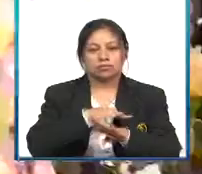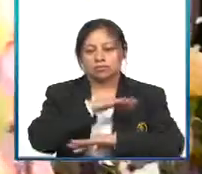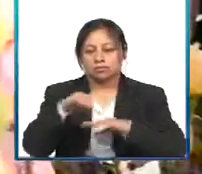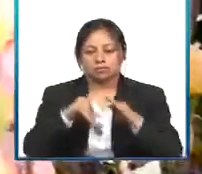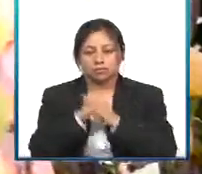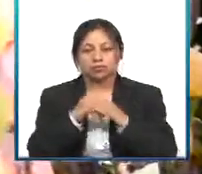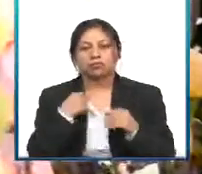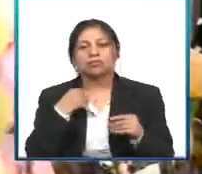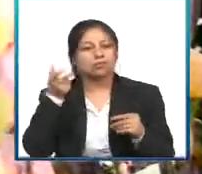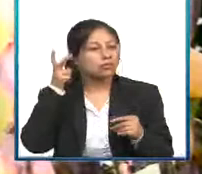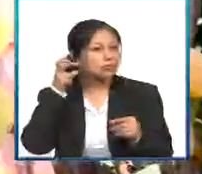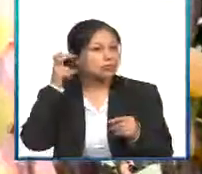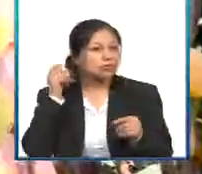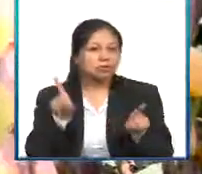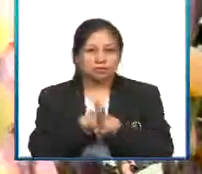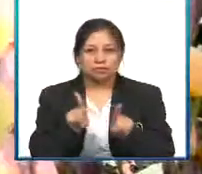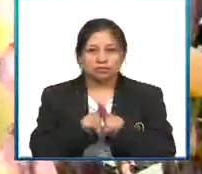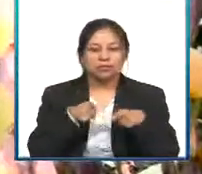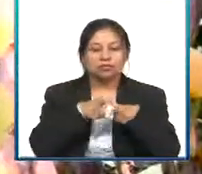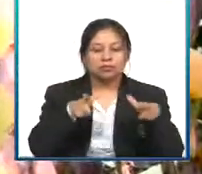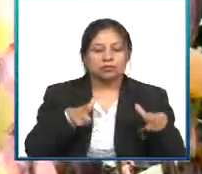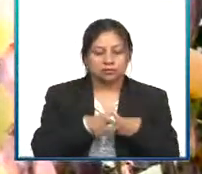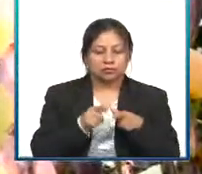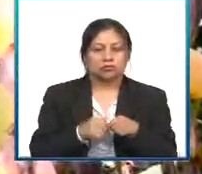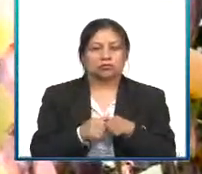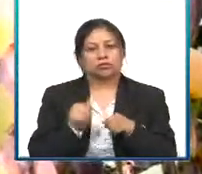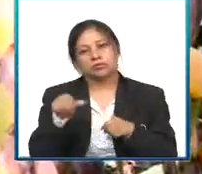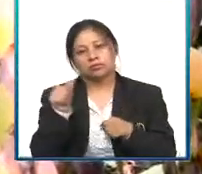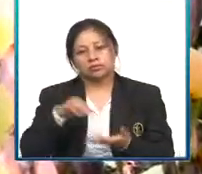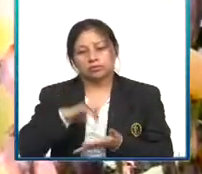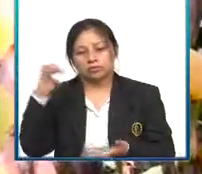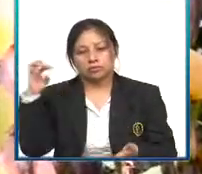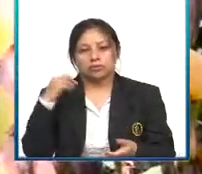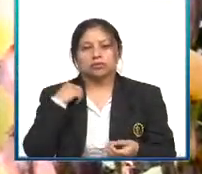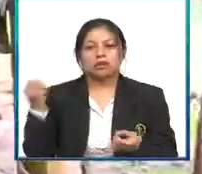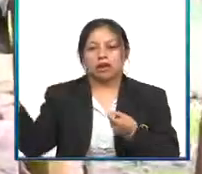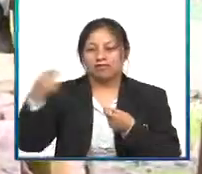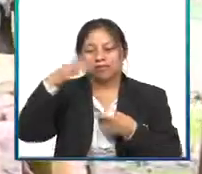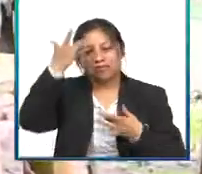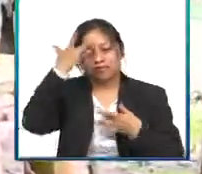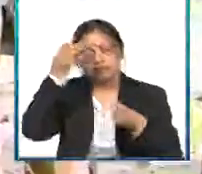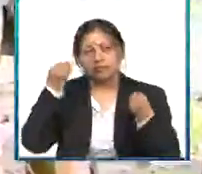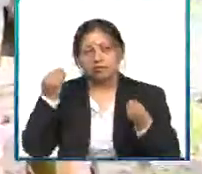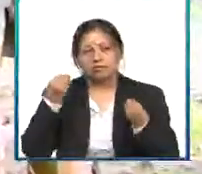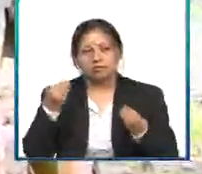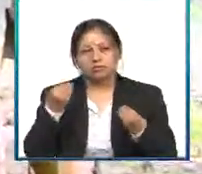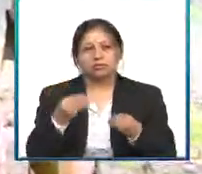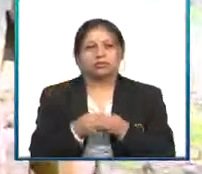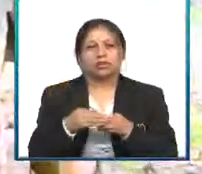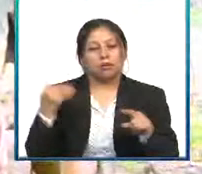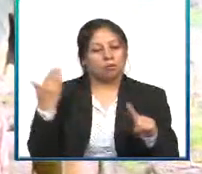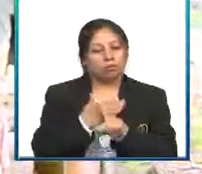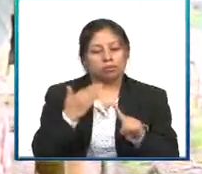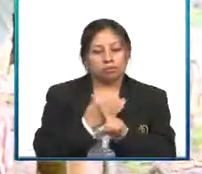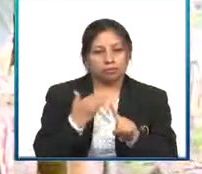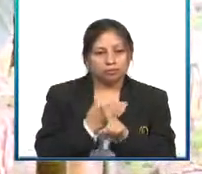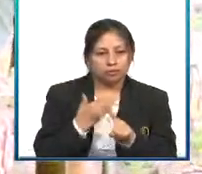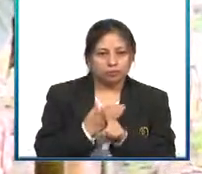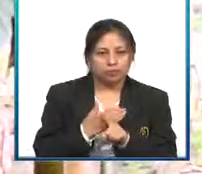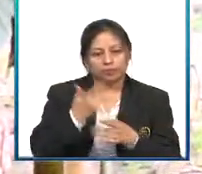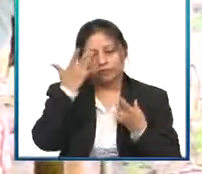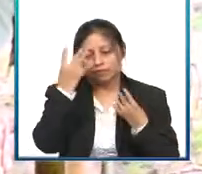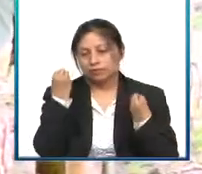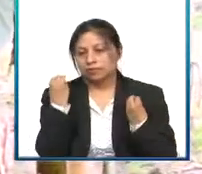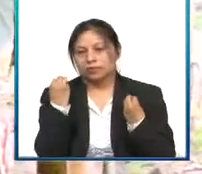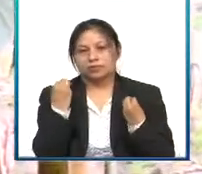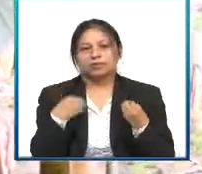eso, porque hemos oído también en varios lugares, ¿va?, en otros países, que hay plagas donde está afectando bastante esas